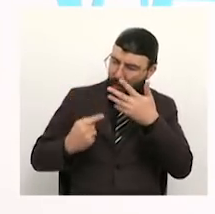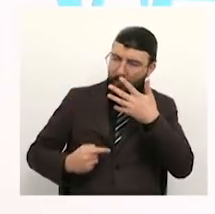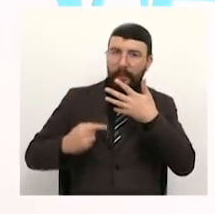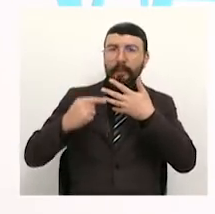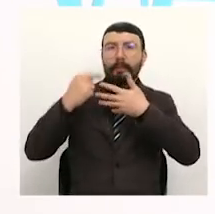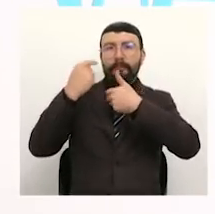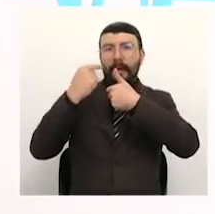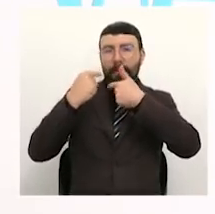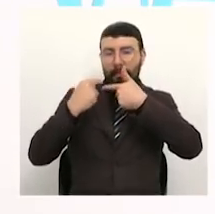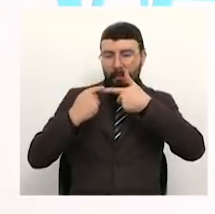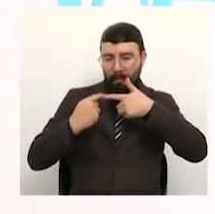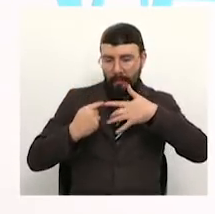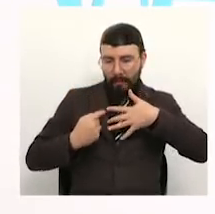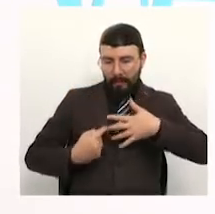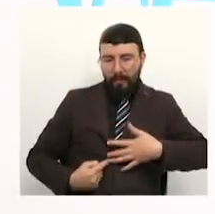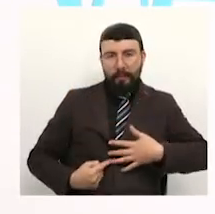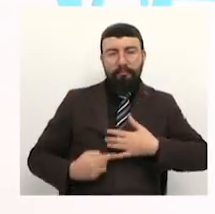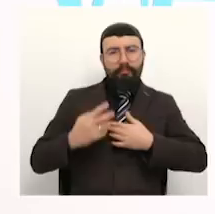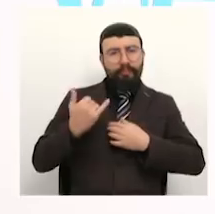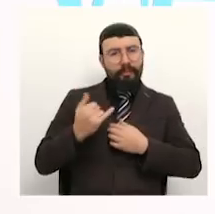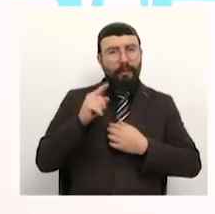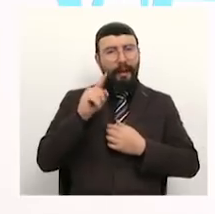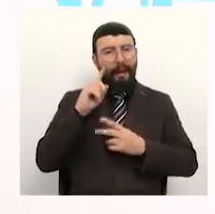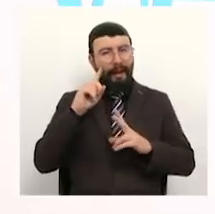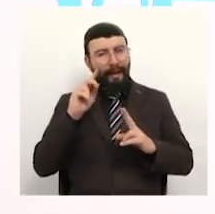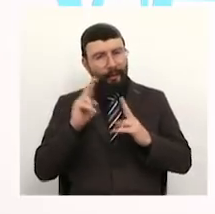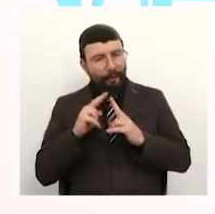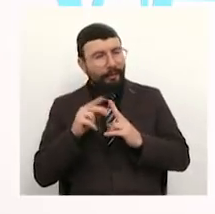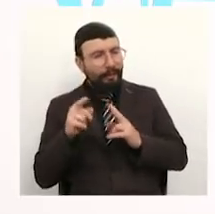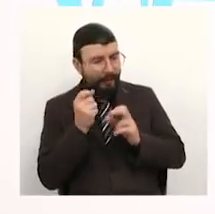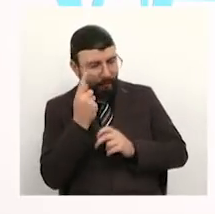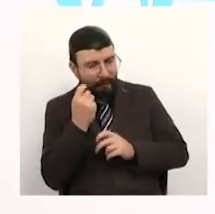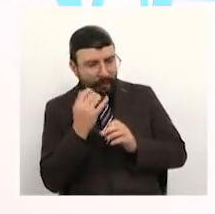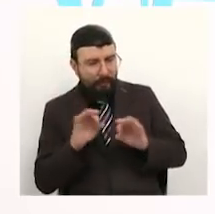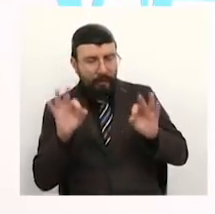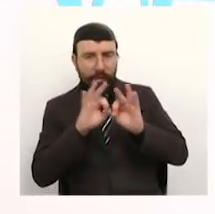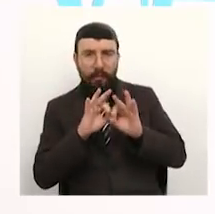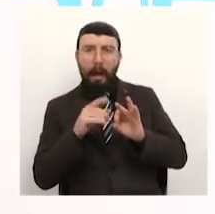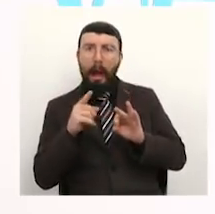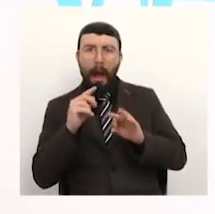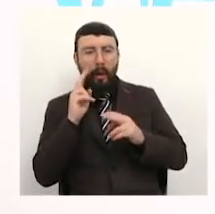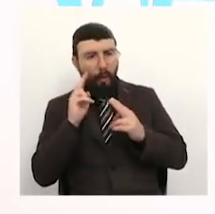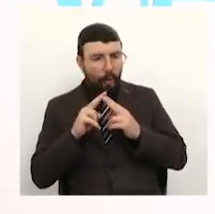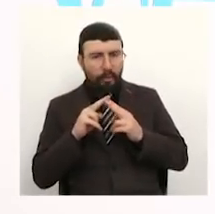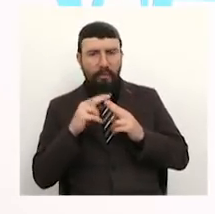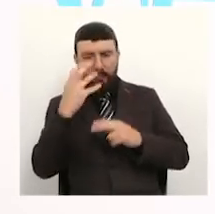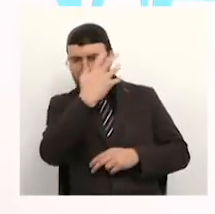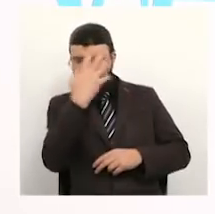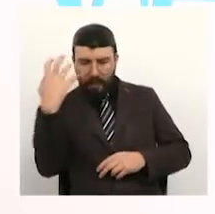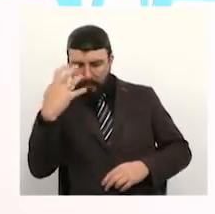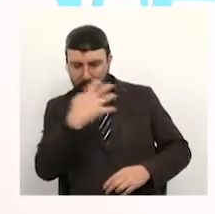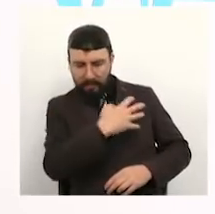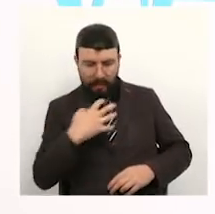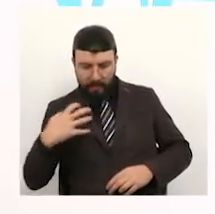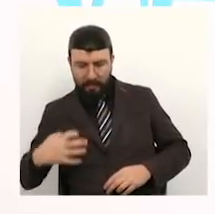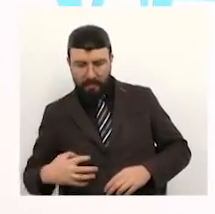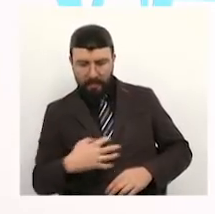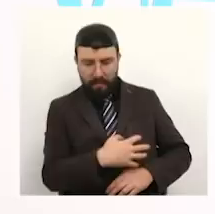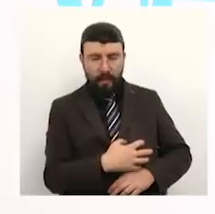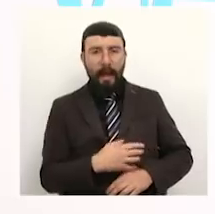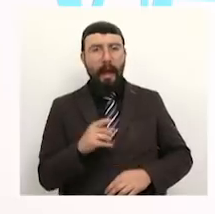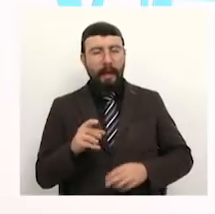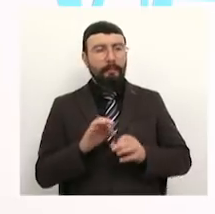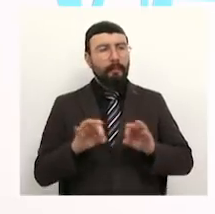respiratoria que es tan importante y que ustedes entiendan además de la anatomía que se familiaricen con el cuerpo humano es que entiendan la